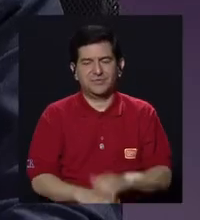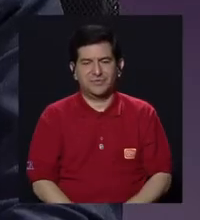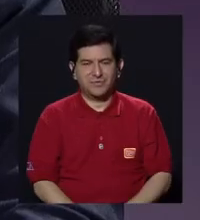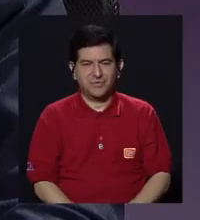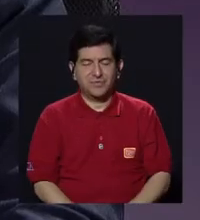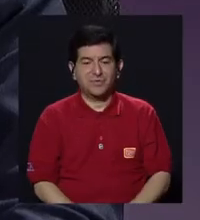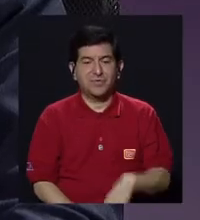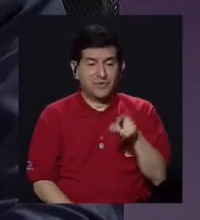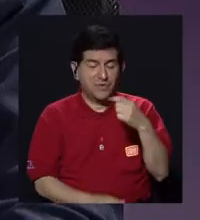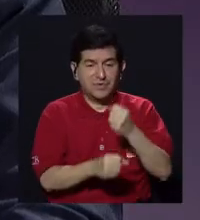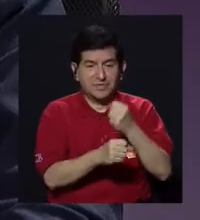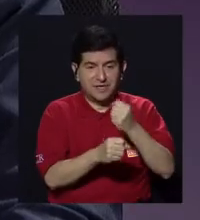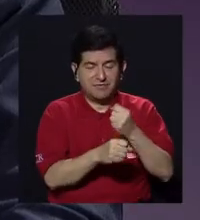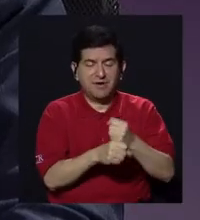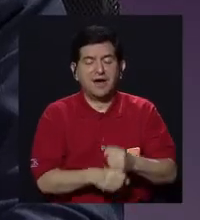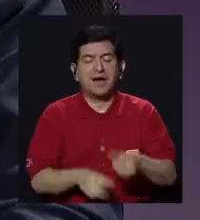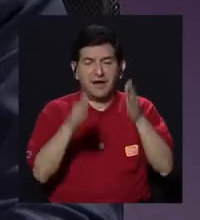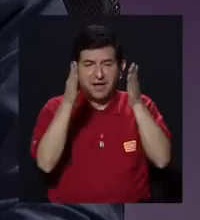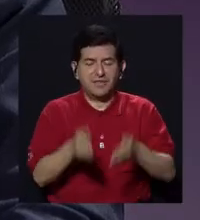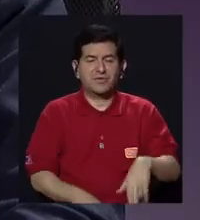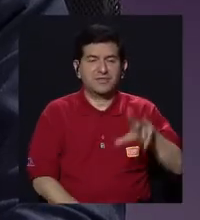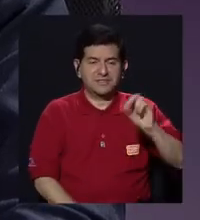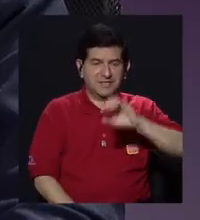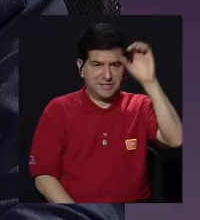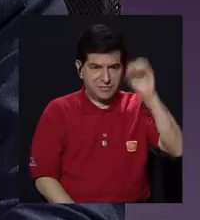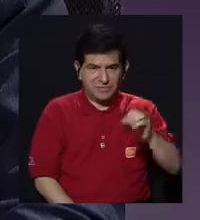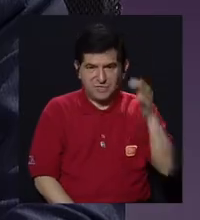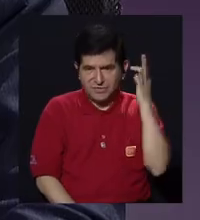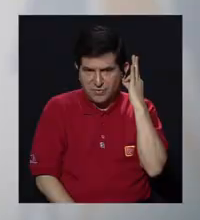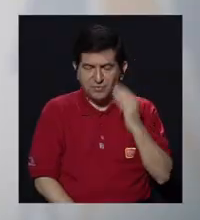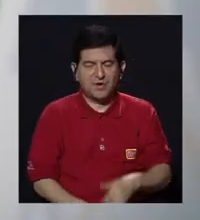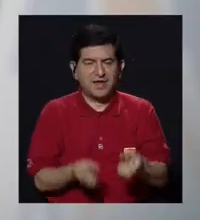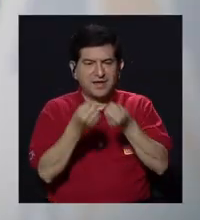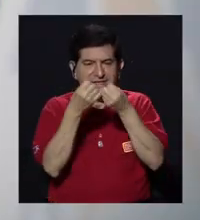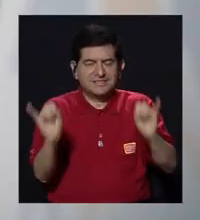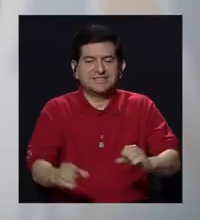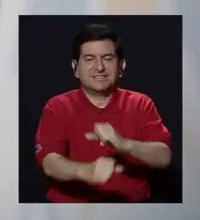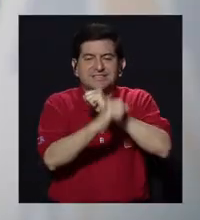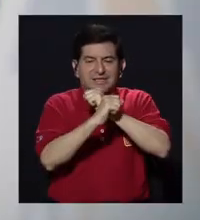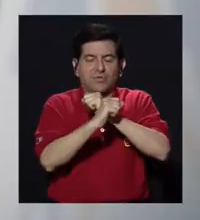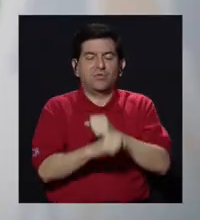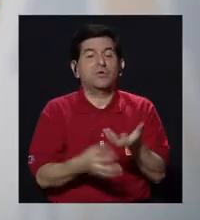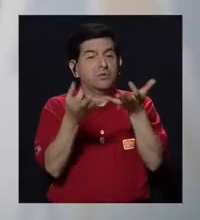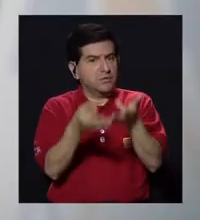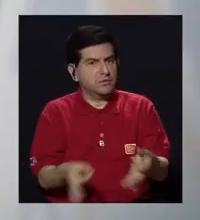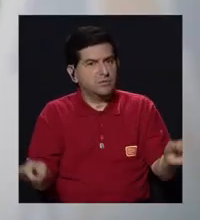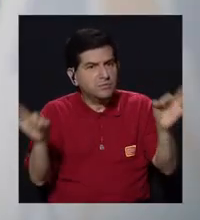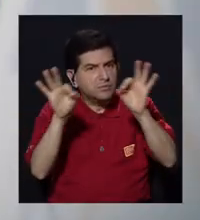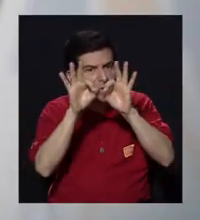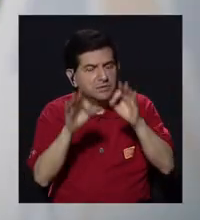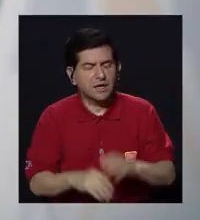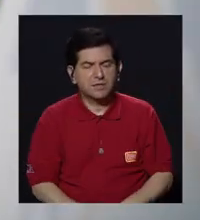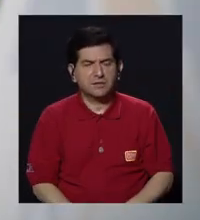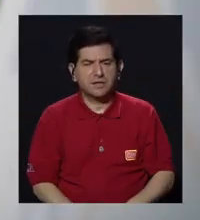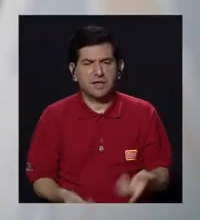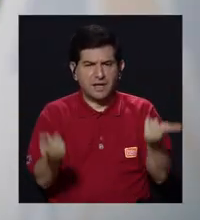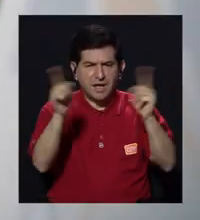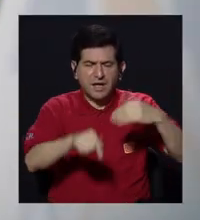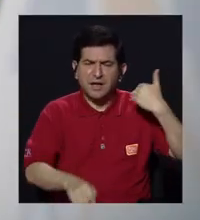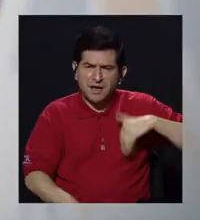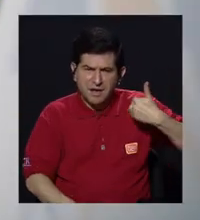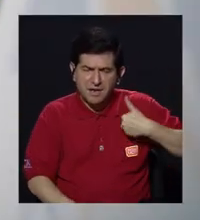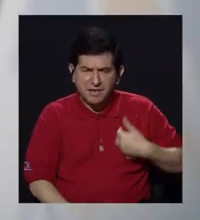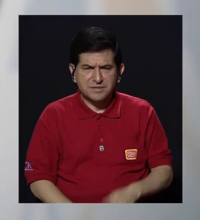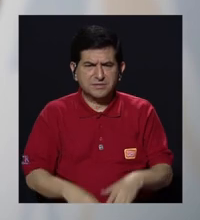hablando de que esta fuerza laboral, 30% están sin aseguramiento. Y hay un asunto interesante. En el caso de los hombres,